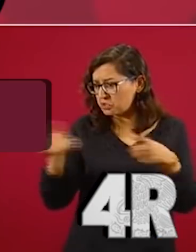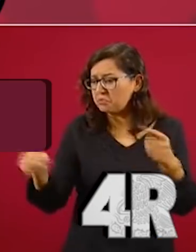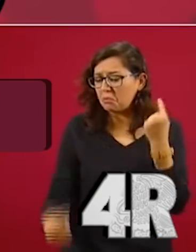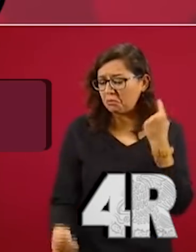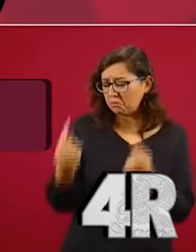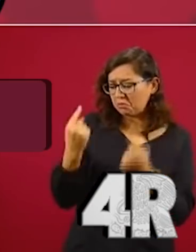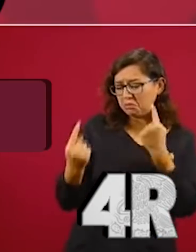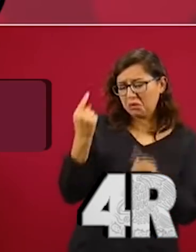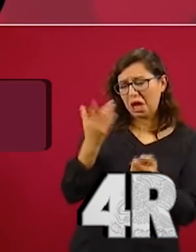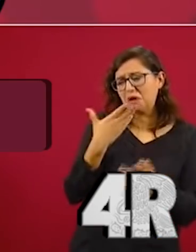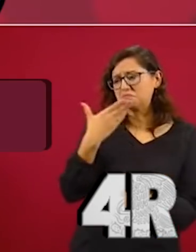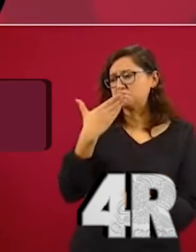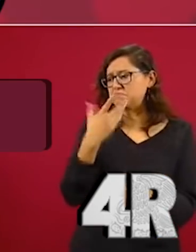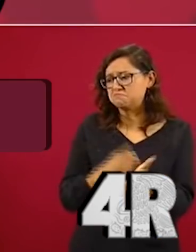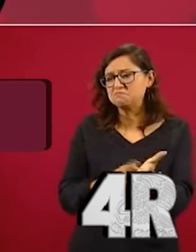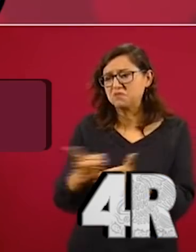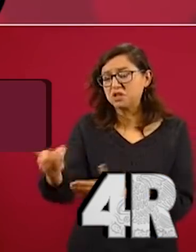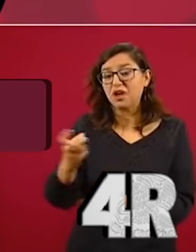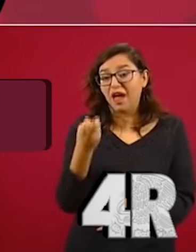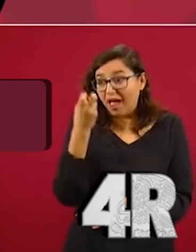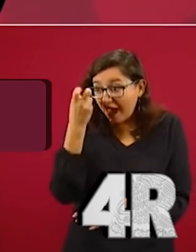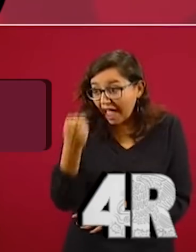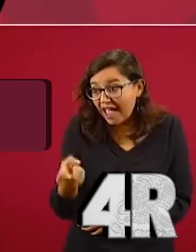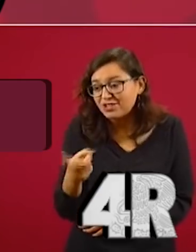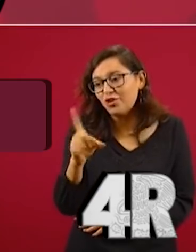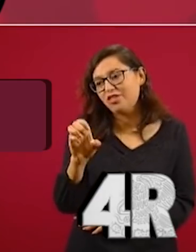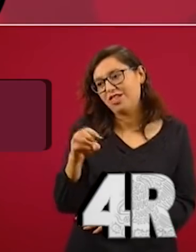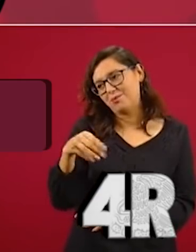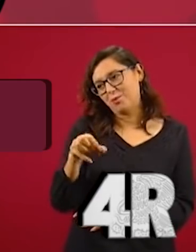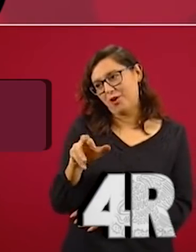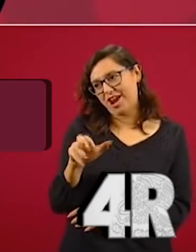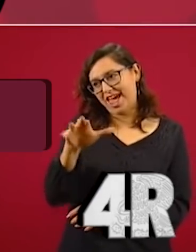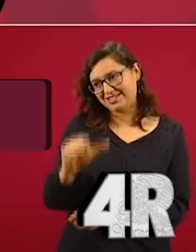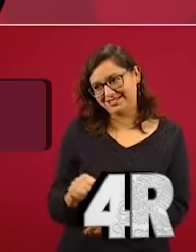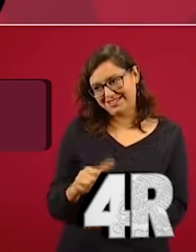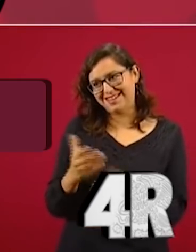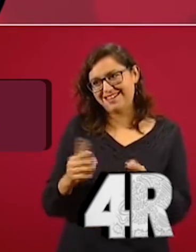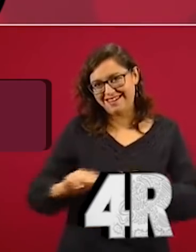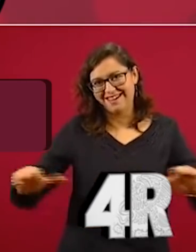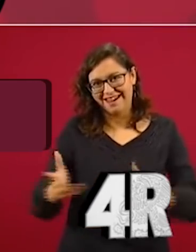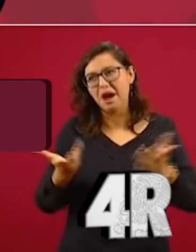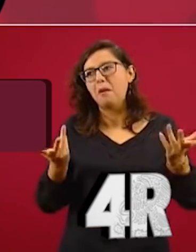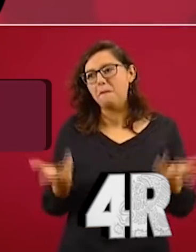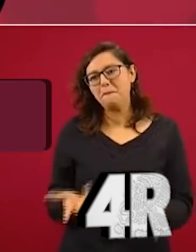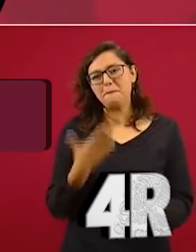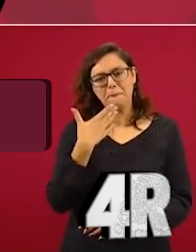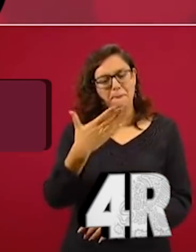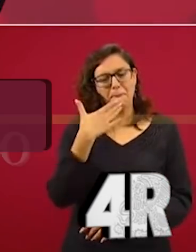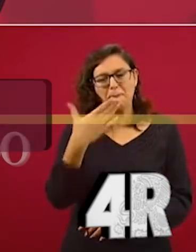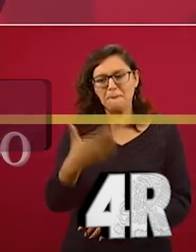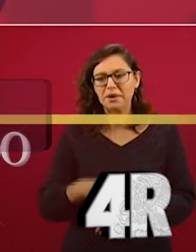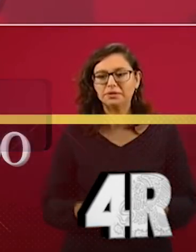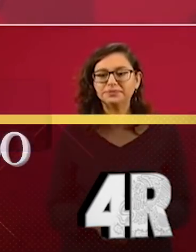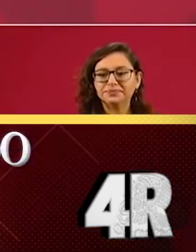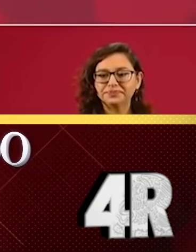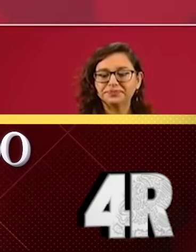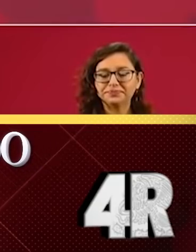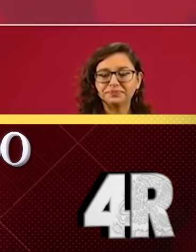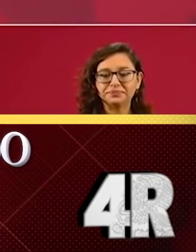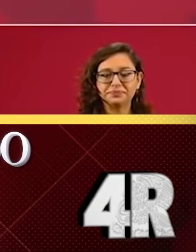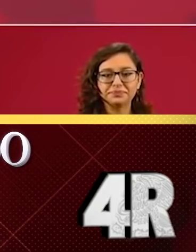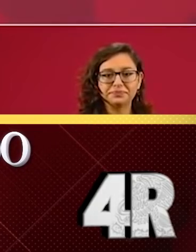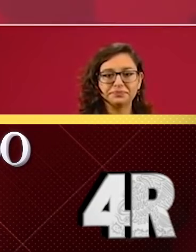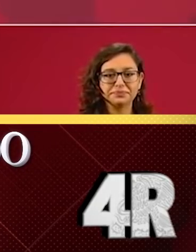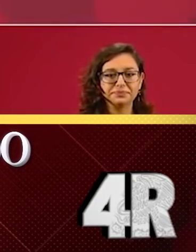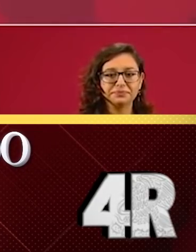y a seguirnos en todas nuestras redes sociales. Encuéntrenos como la Cuarta República. Y sin más que agregar, yo